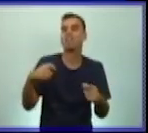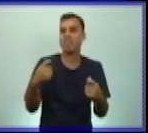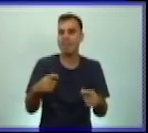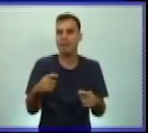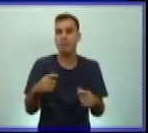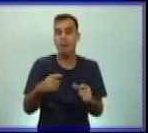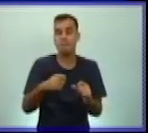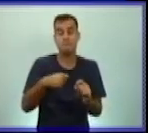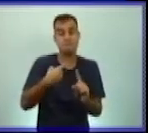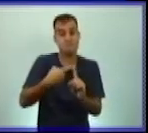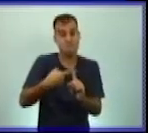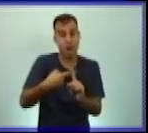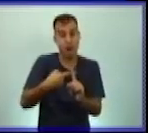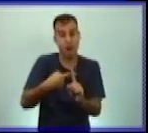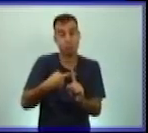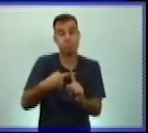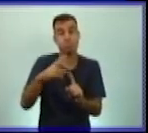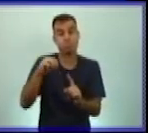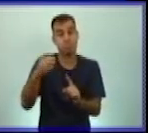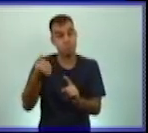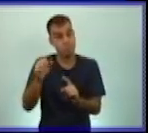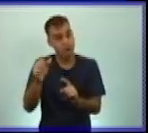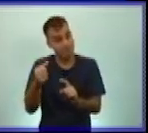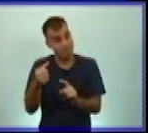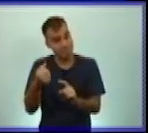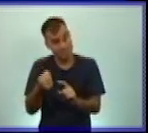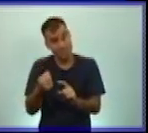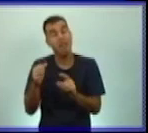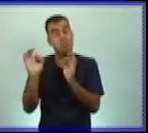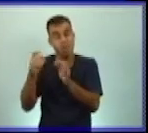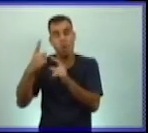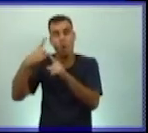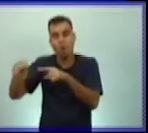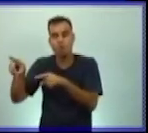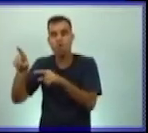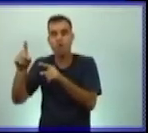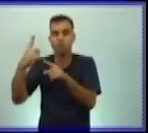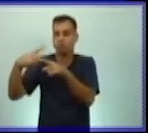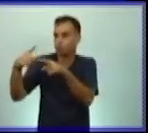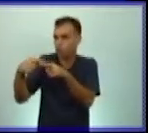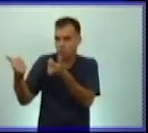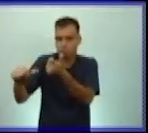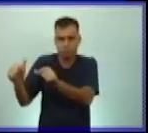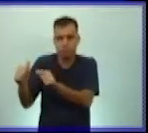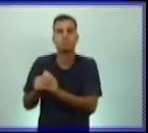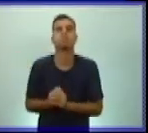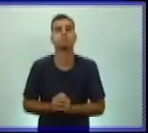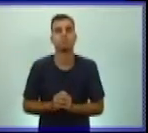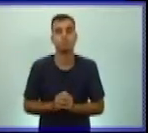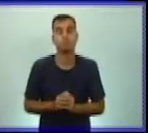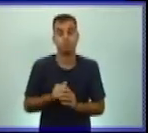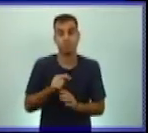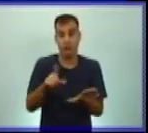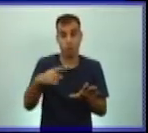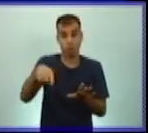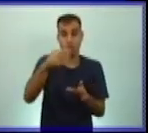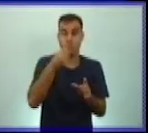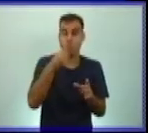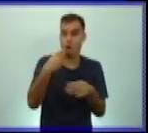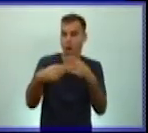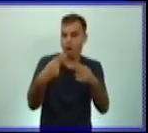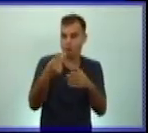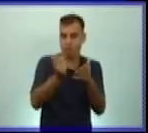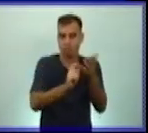más la masa de la otra sustancia que se produzca. Ya estamos en condiciones entonces de resolver este ejercicio